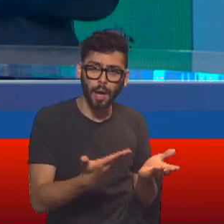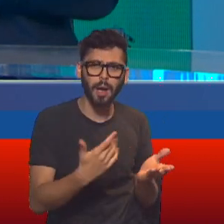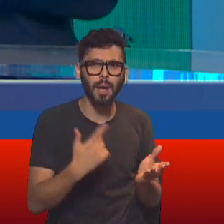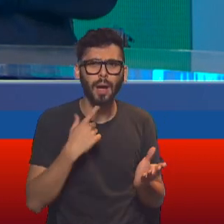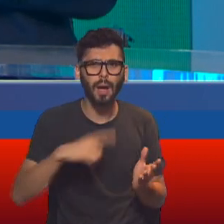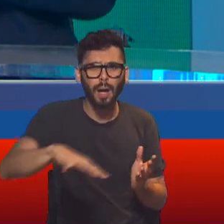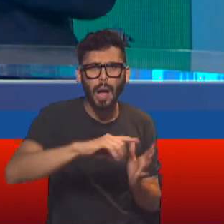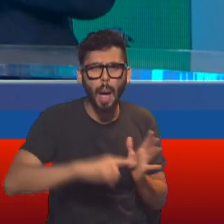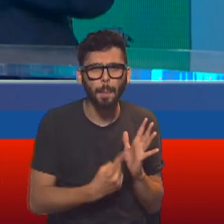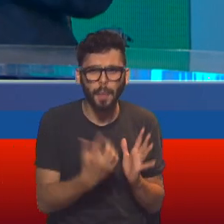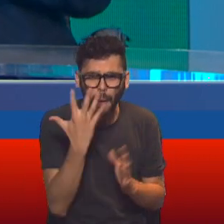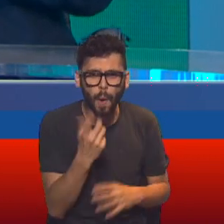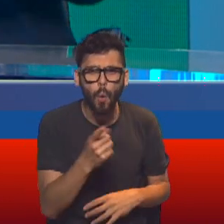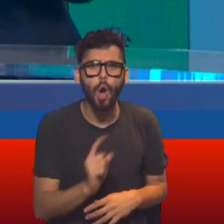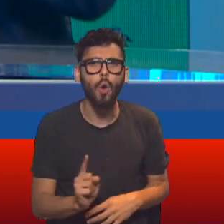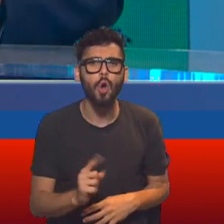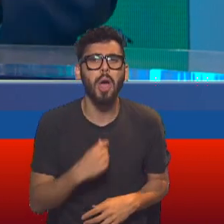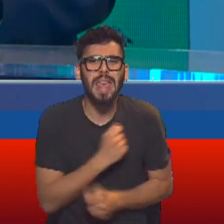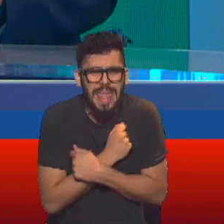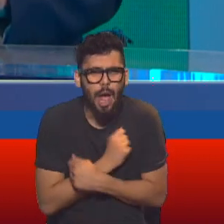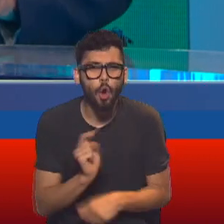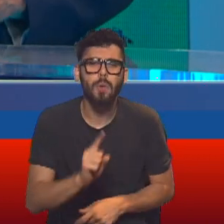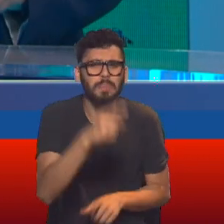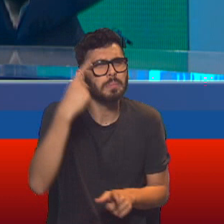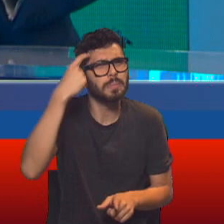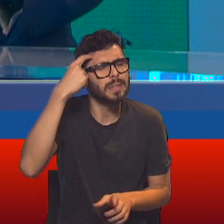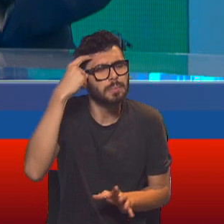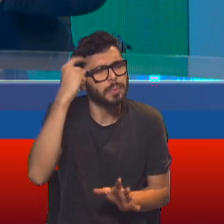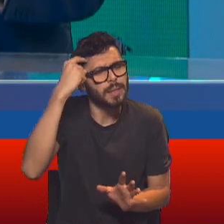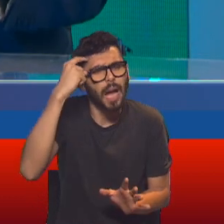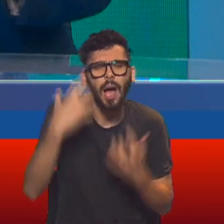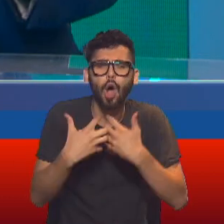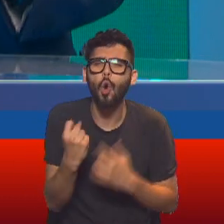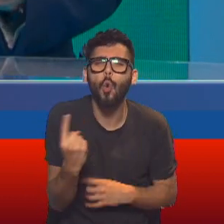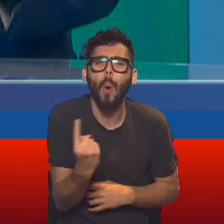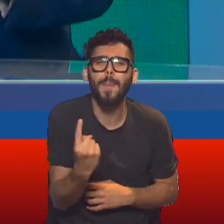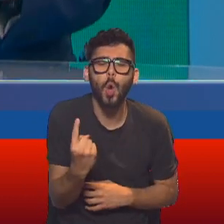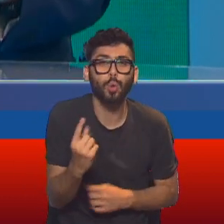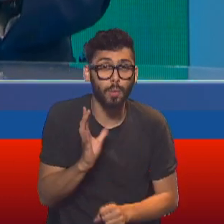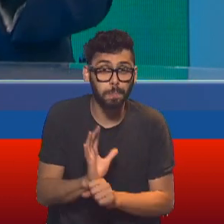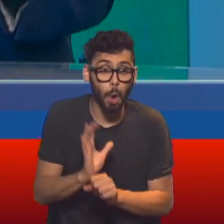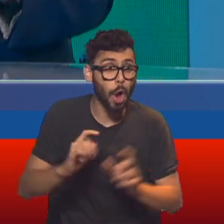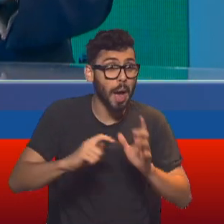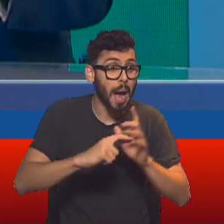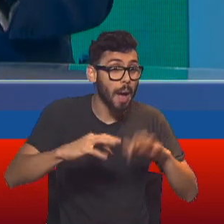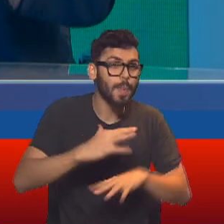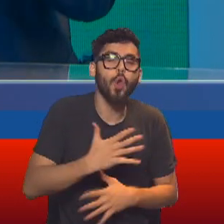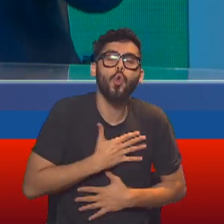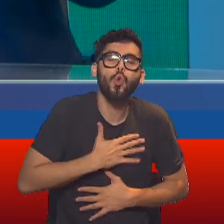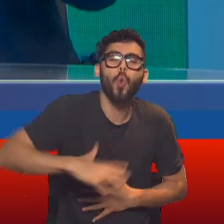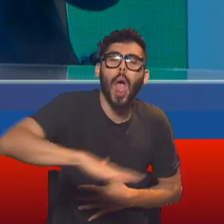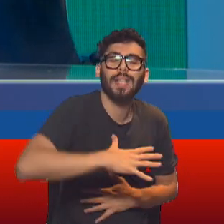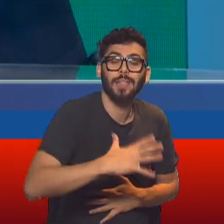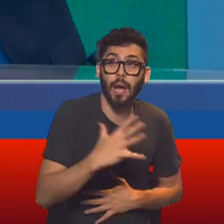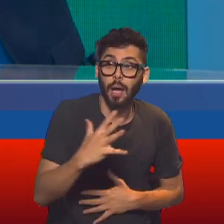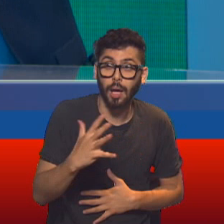ciudad, pensaron un minuto, aunque sea un minuto, en lo que significa esto para nuestra ciudad, además de tener